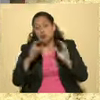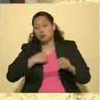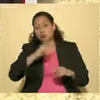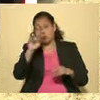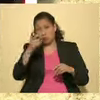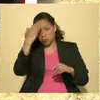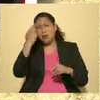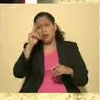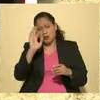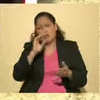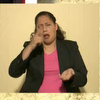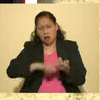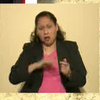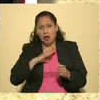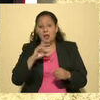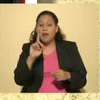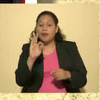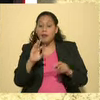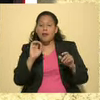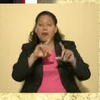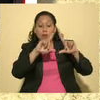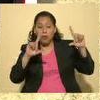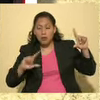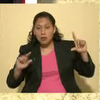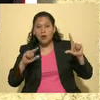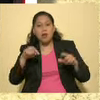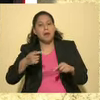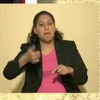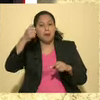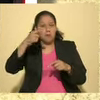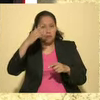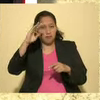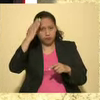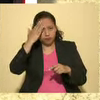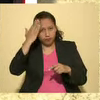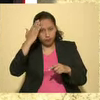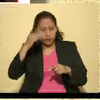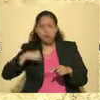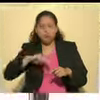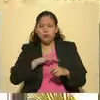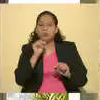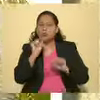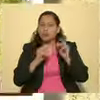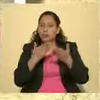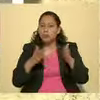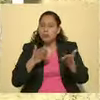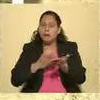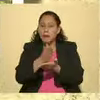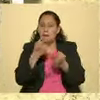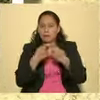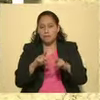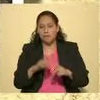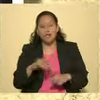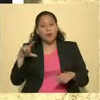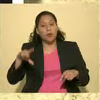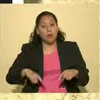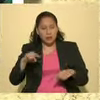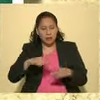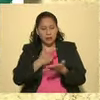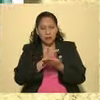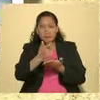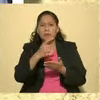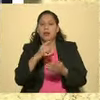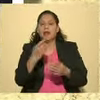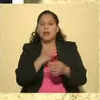haber. Pero en el DF y en la República somos innovadores. Estamos abriendo brecha. En este gobierno han decidido invertir